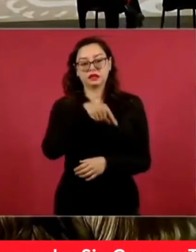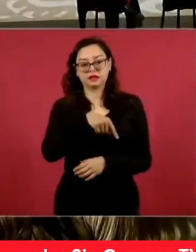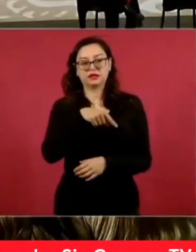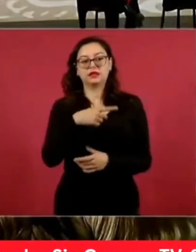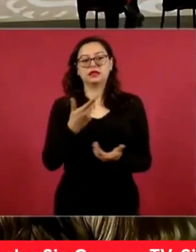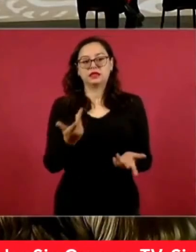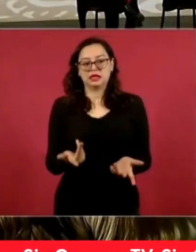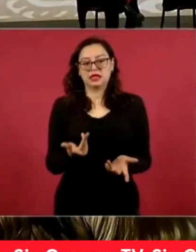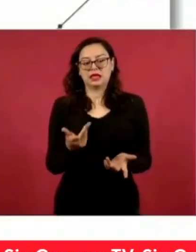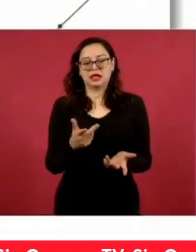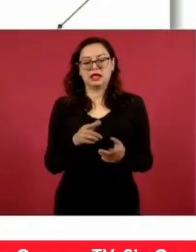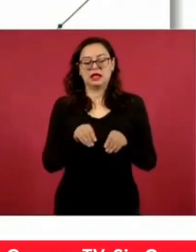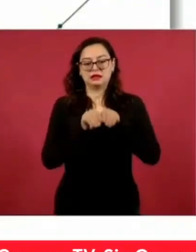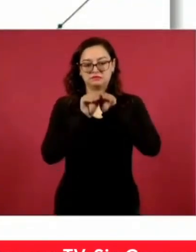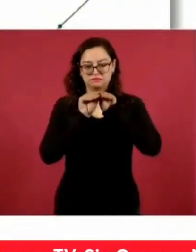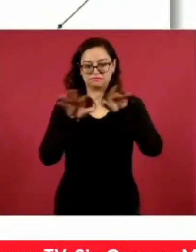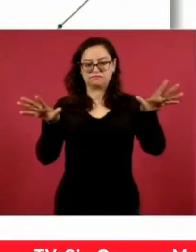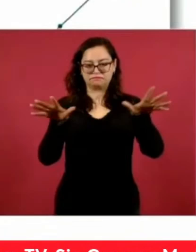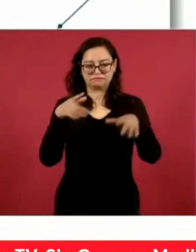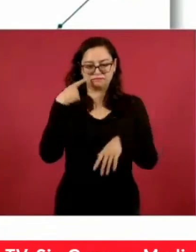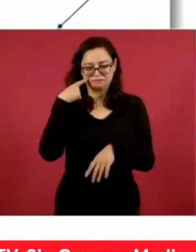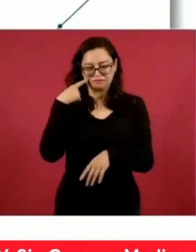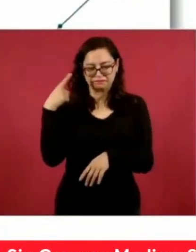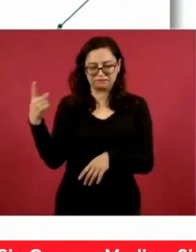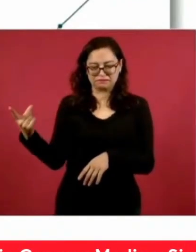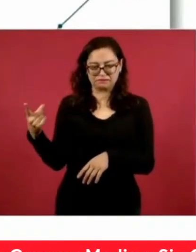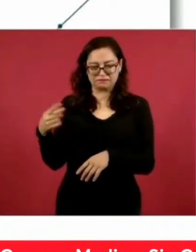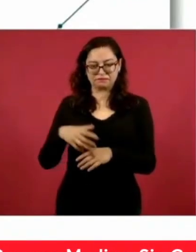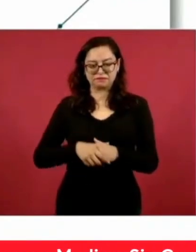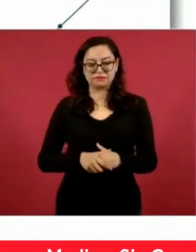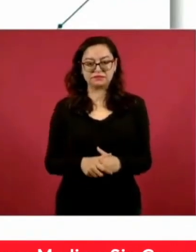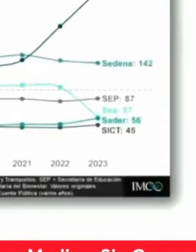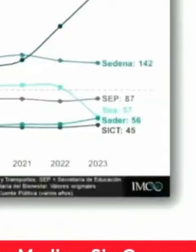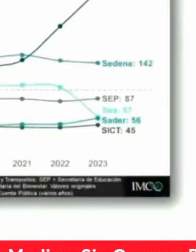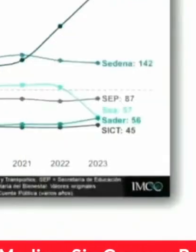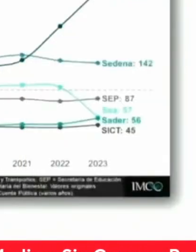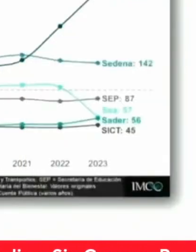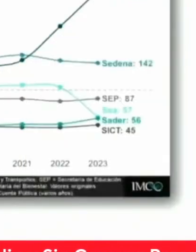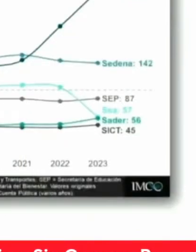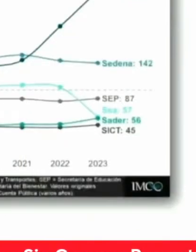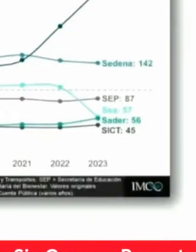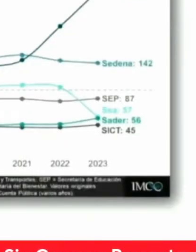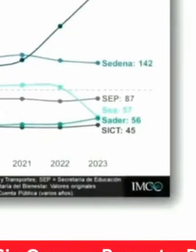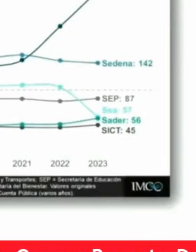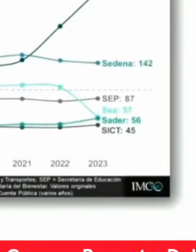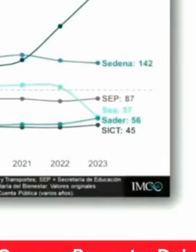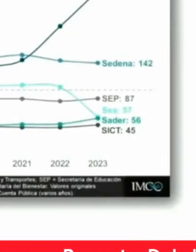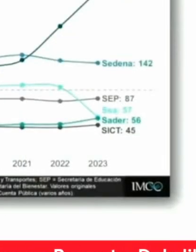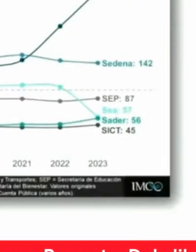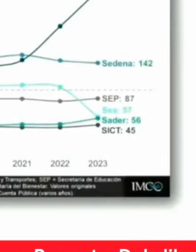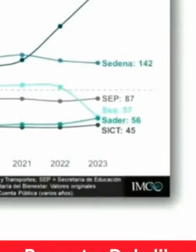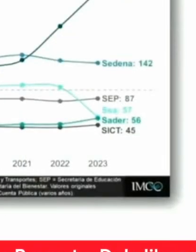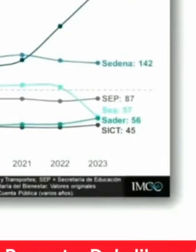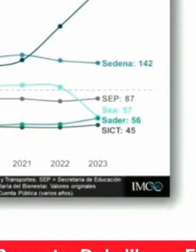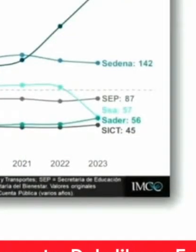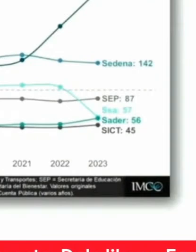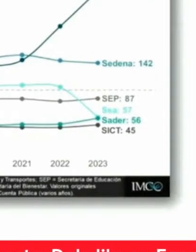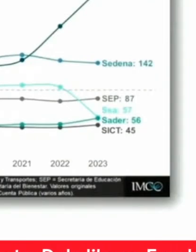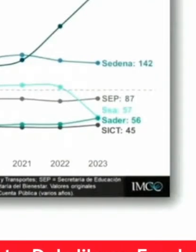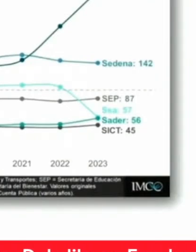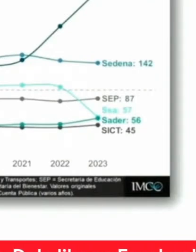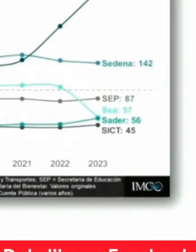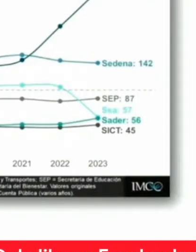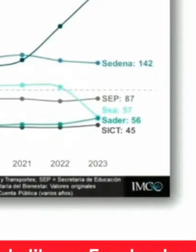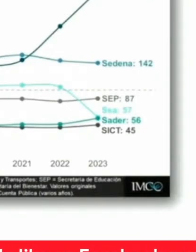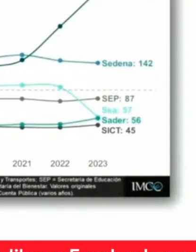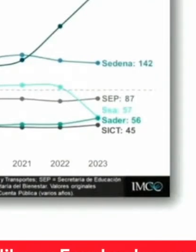por el Instituto Mexicano para la Competitividad, presidida por Valentín Díez Morodo, y